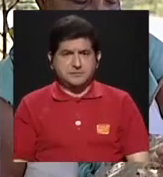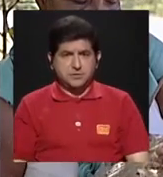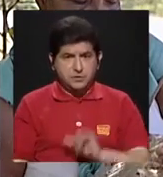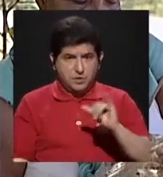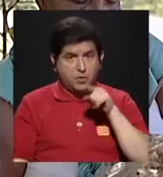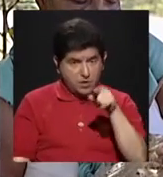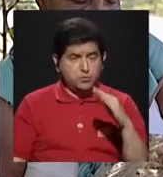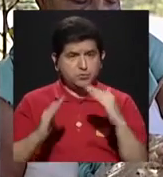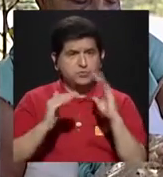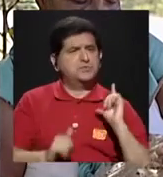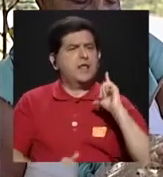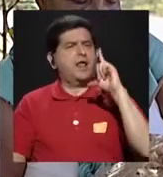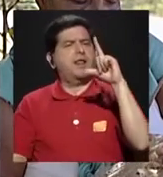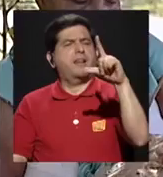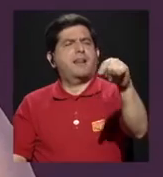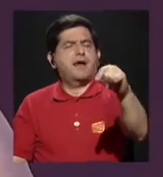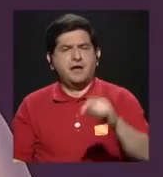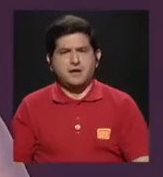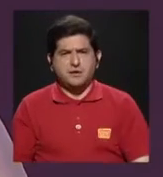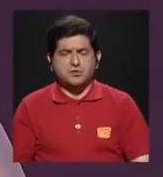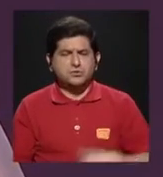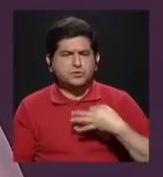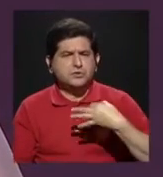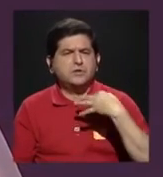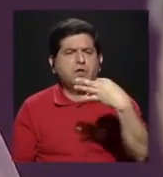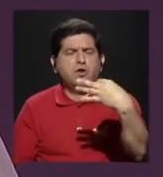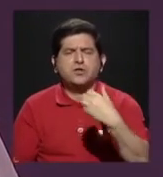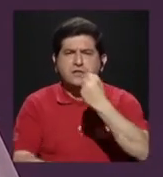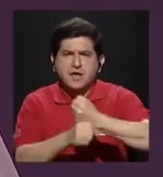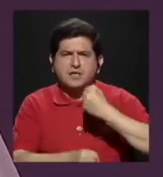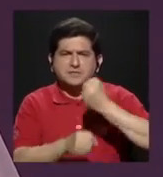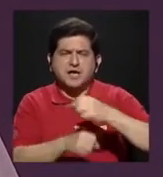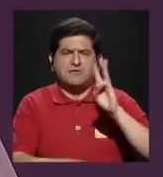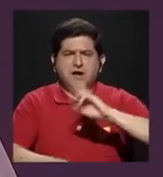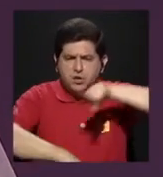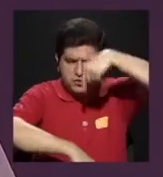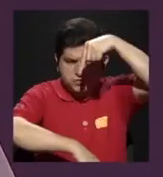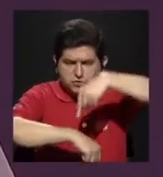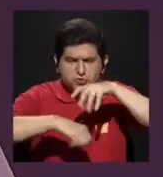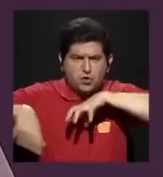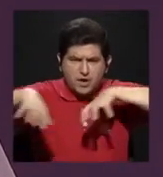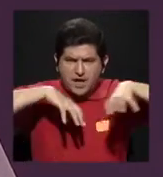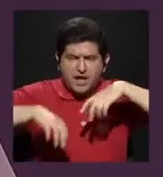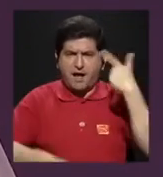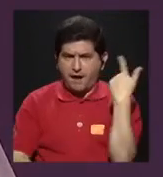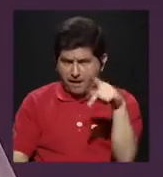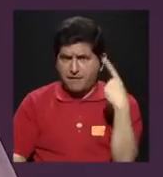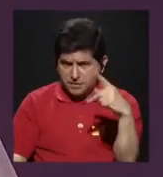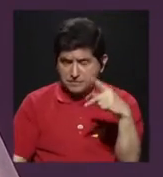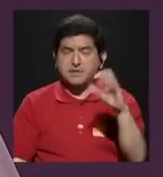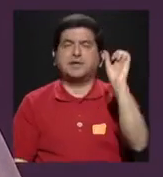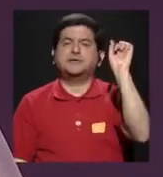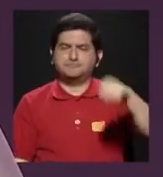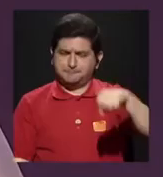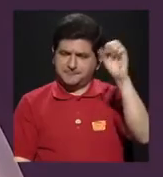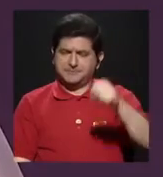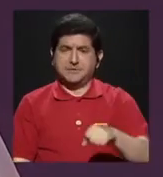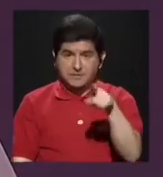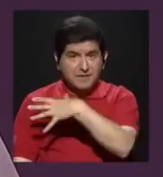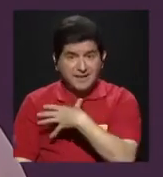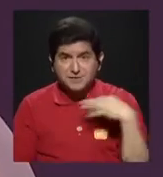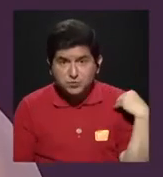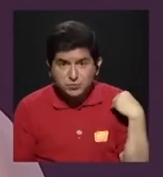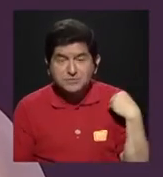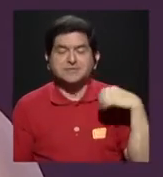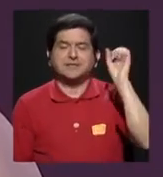vive lejos, se traslada toda esa distancia para ir todos los días a trabajar 6 horas en una actividad bien peligrosa. Sí. ¿Pero les gusta?